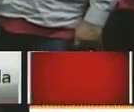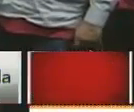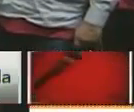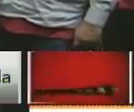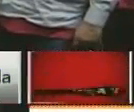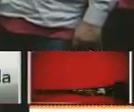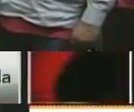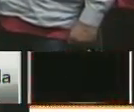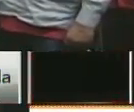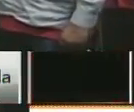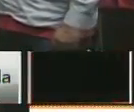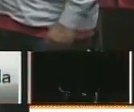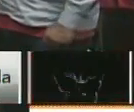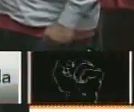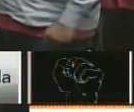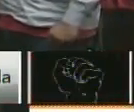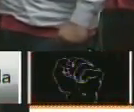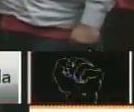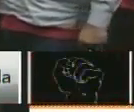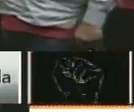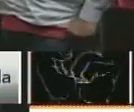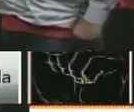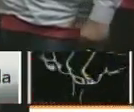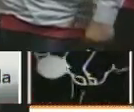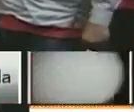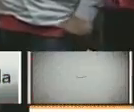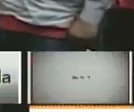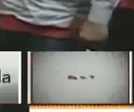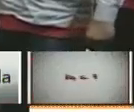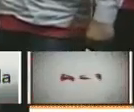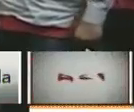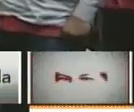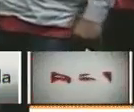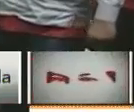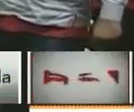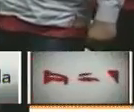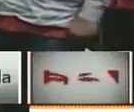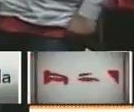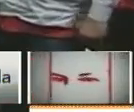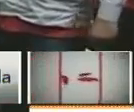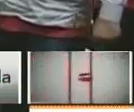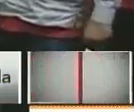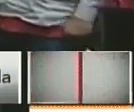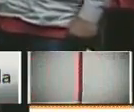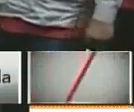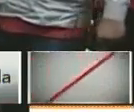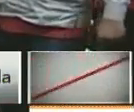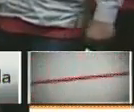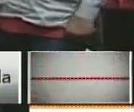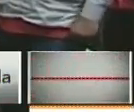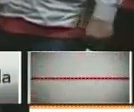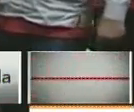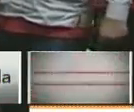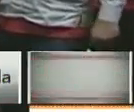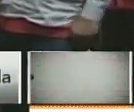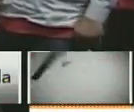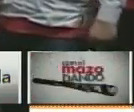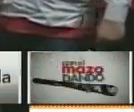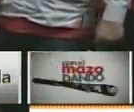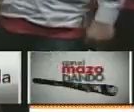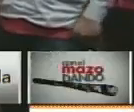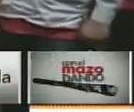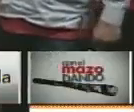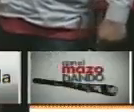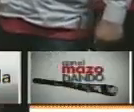que surge el liderazgo, a prepararse los trabajadores, a prepararse los líderes comunales, los líderes de los CLAP,